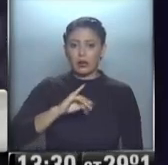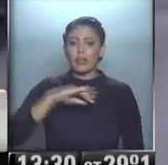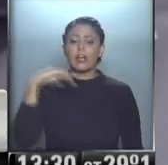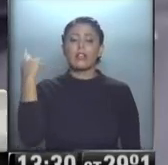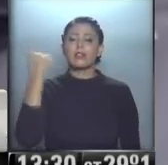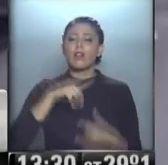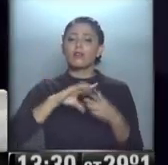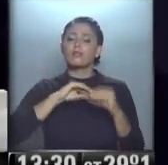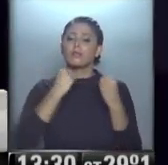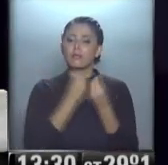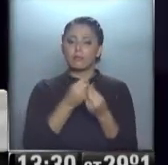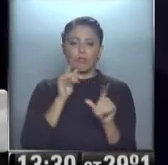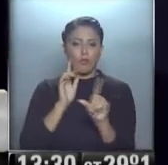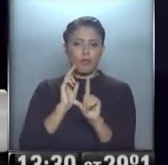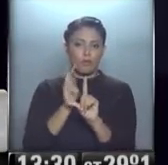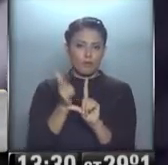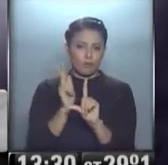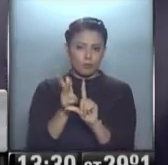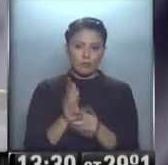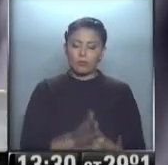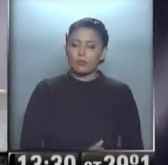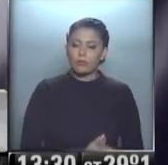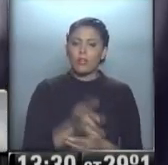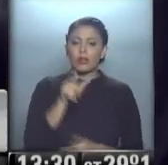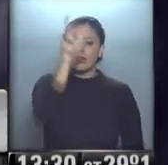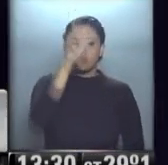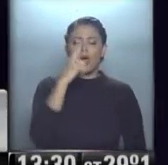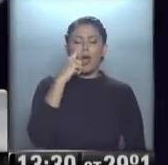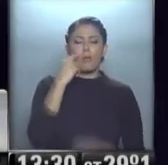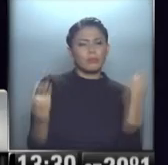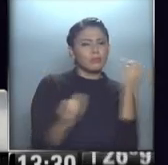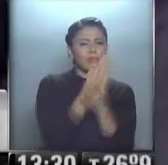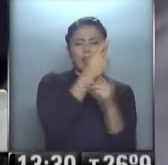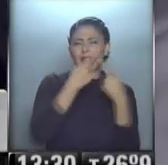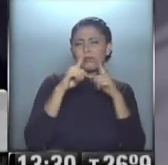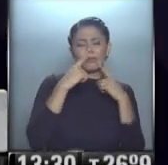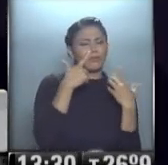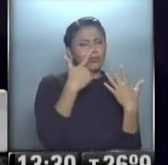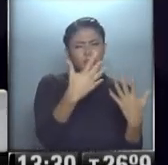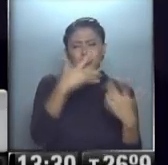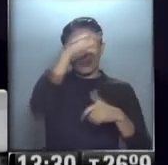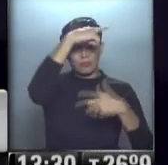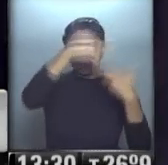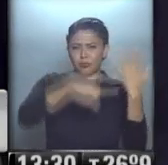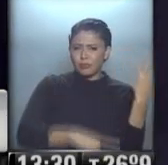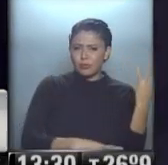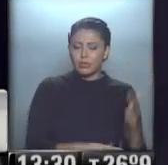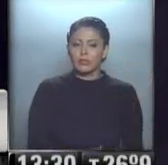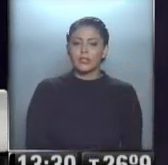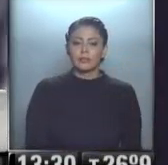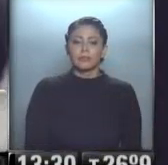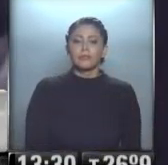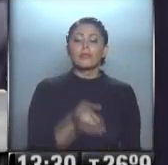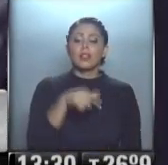Segunda Cita, blogspot.com.ar, autor de Para Bárbara, de Mi Mujer Está Muy Sensible, de Búscame, entre tantos otros